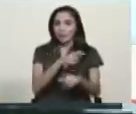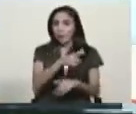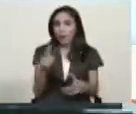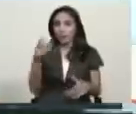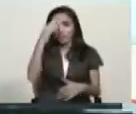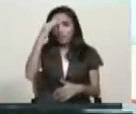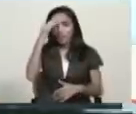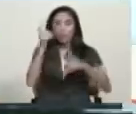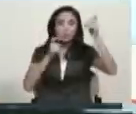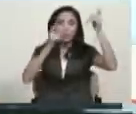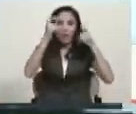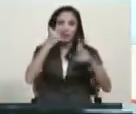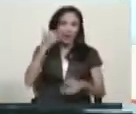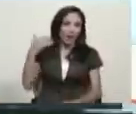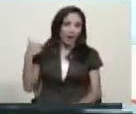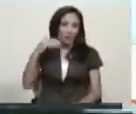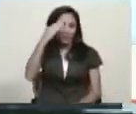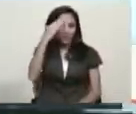Chávez, lo saben,